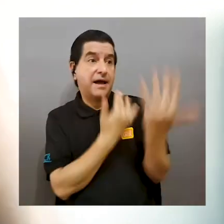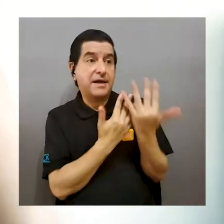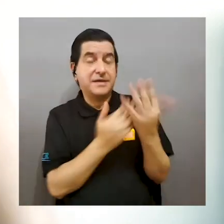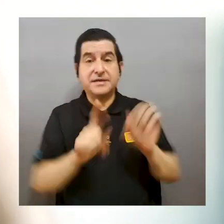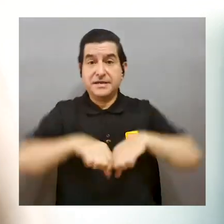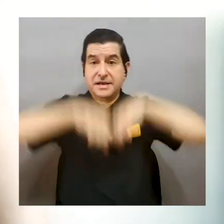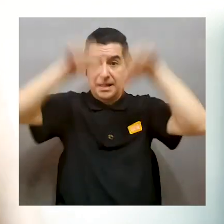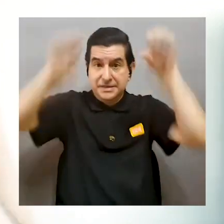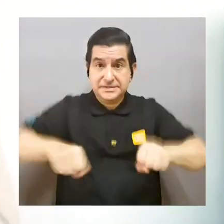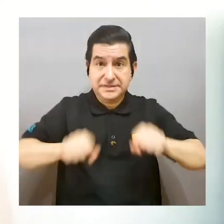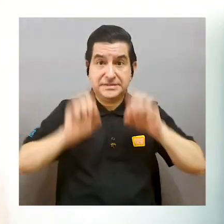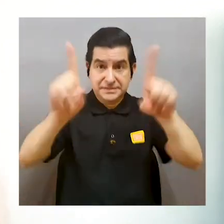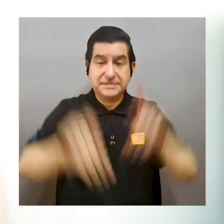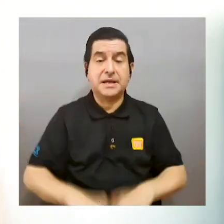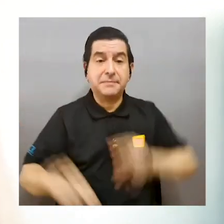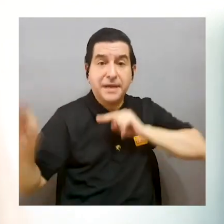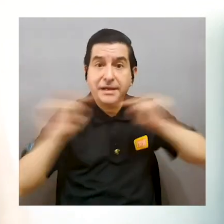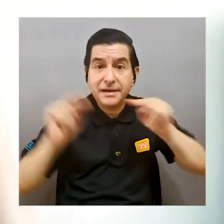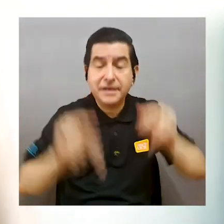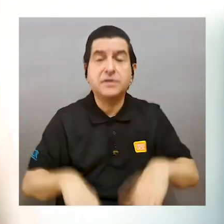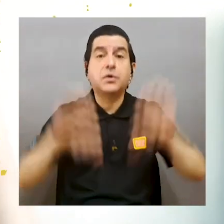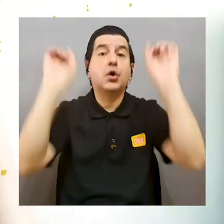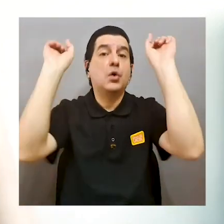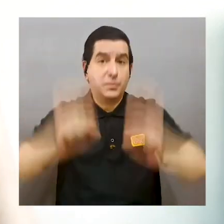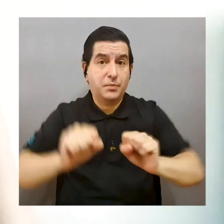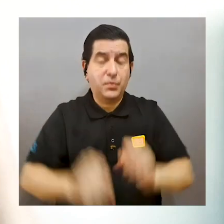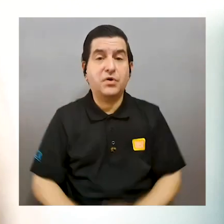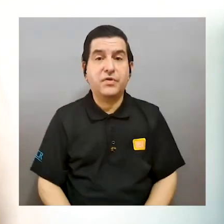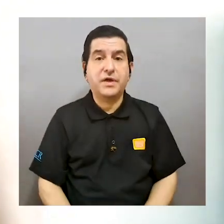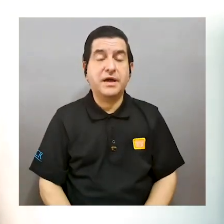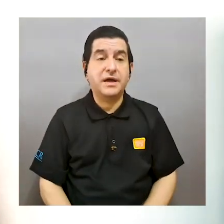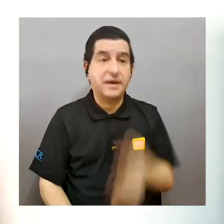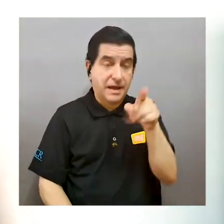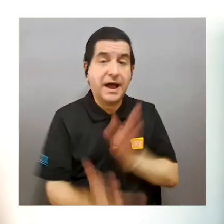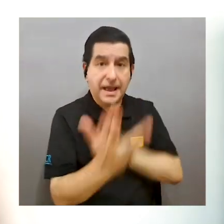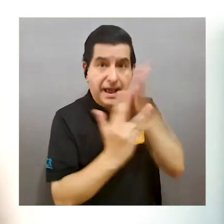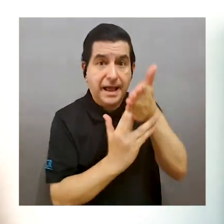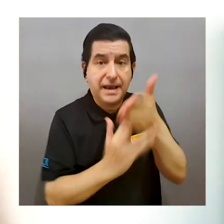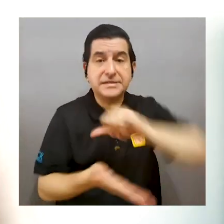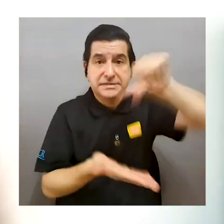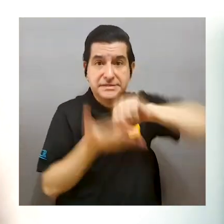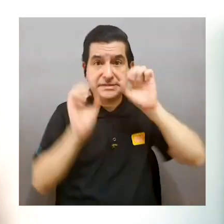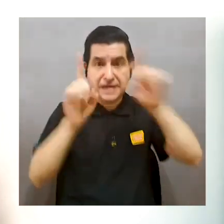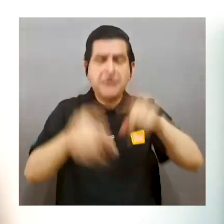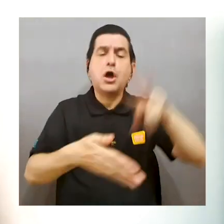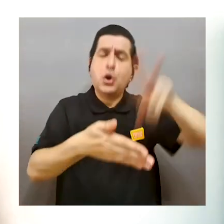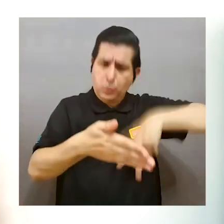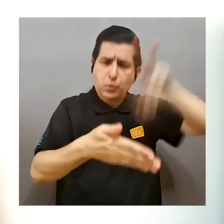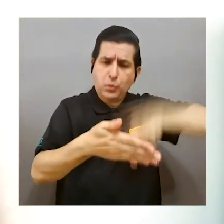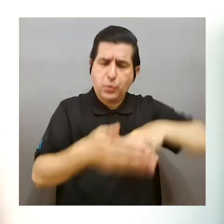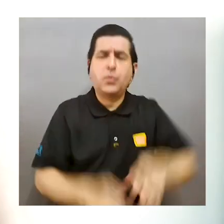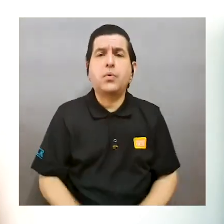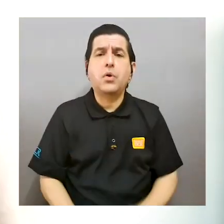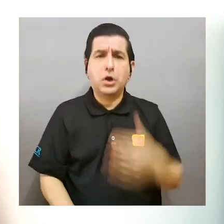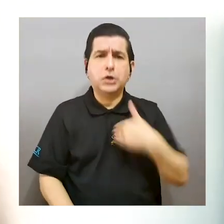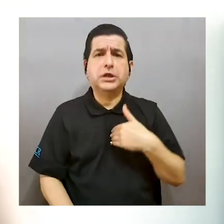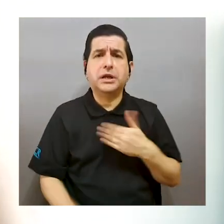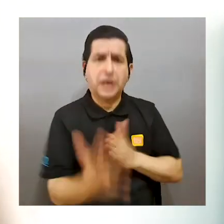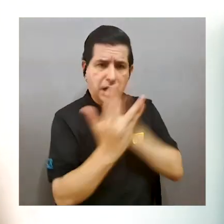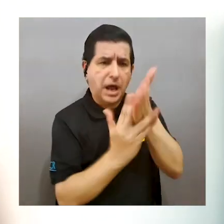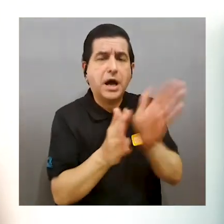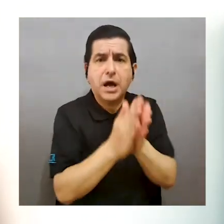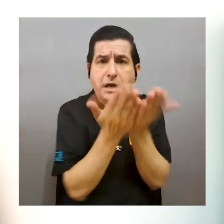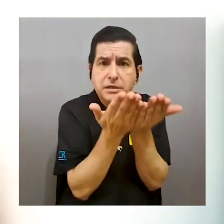que el sistema educativo pueda mediar y pueda lograr que al entrar al centro educativo pues lean más, estén más expuestos